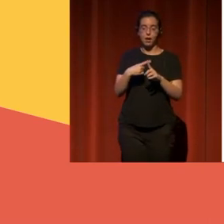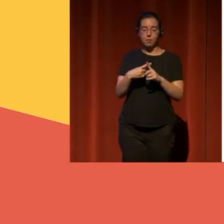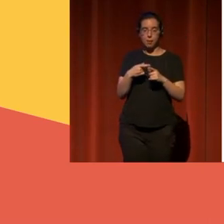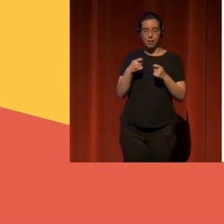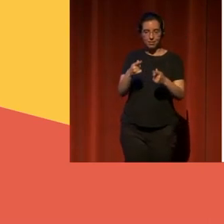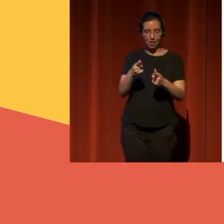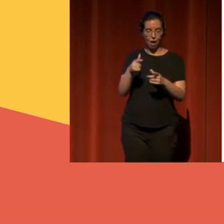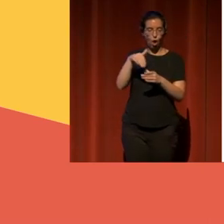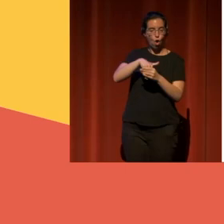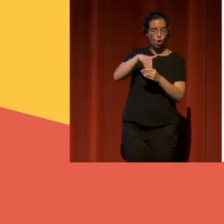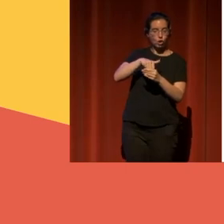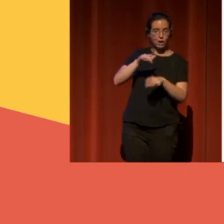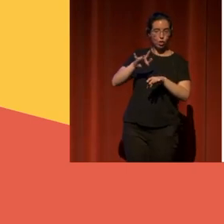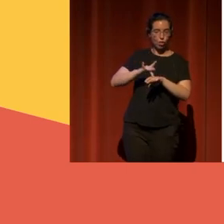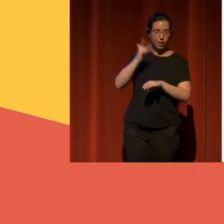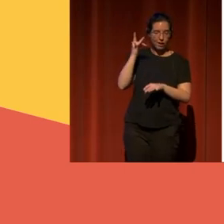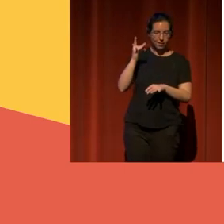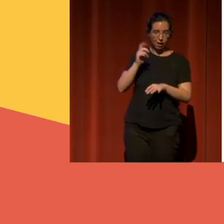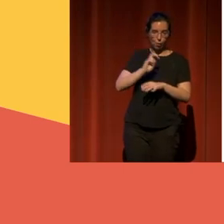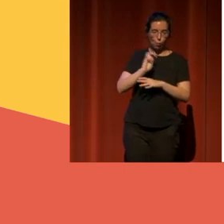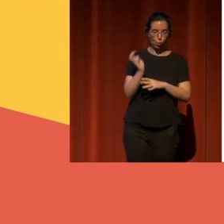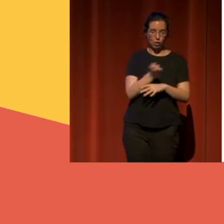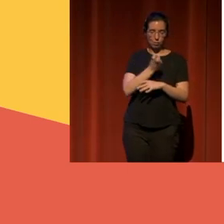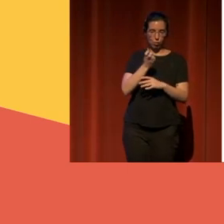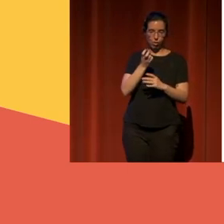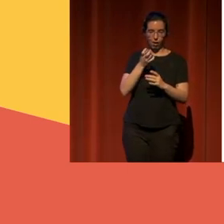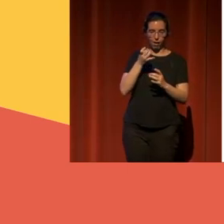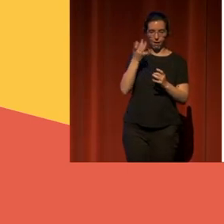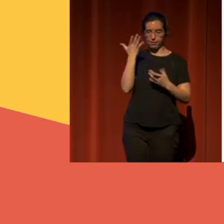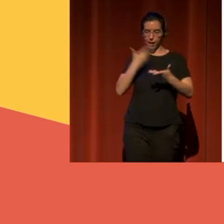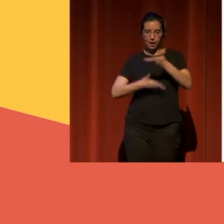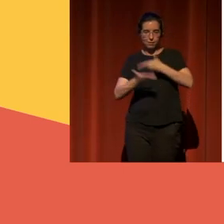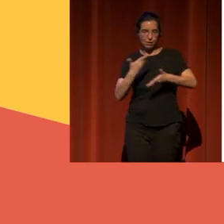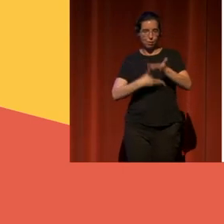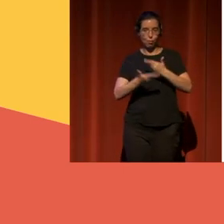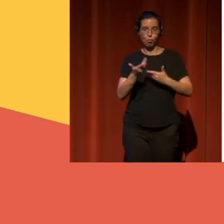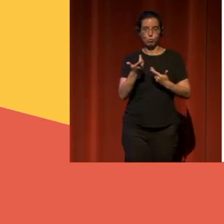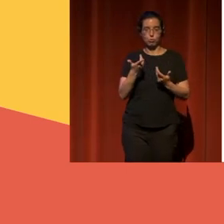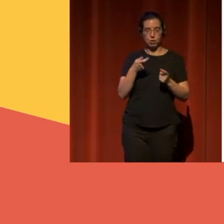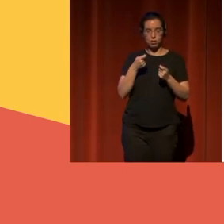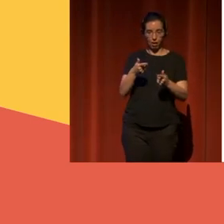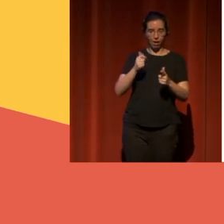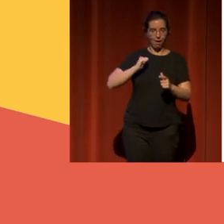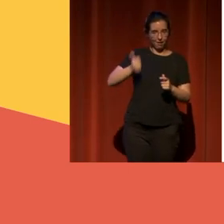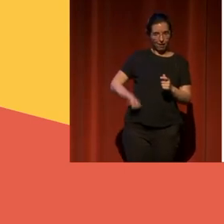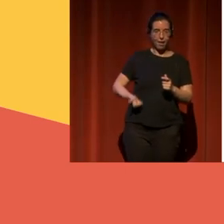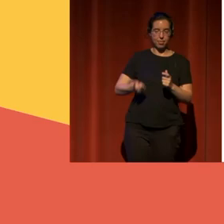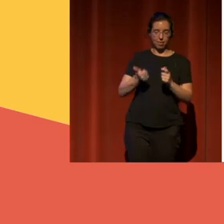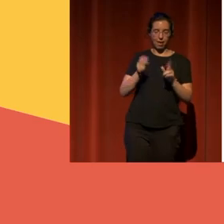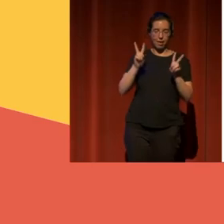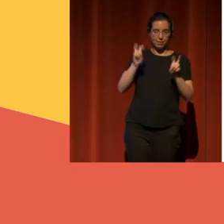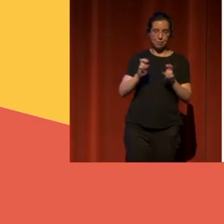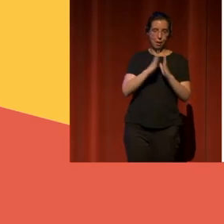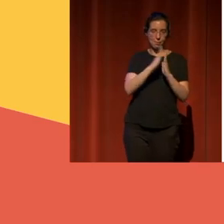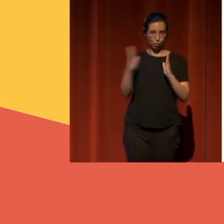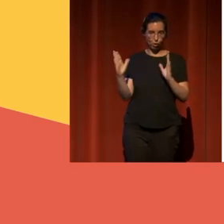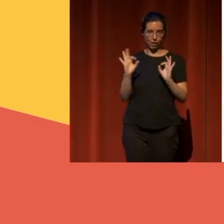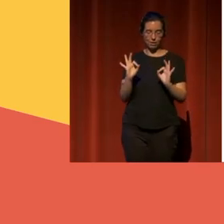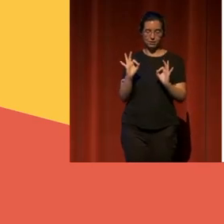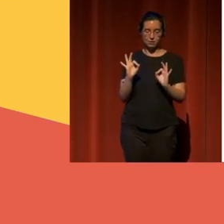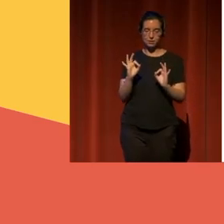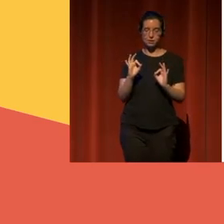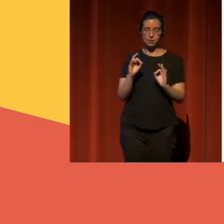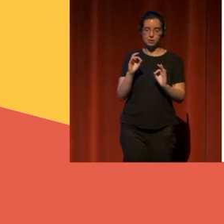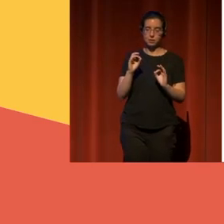contenido digital multimodal e interactivo, lo cual constituye toda una fuente de riqueza para el ecosistema bibliotecario. Las evidencias de los